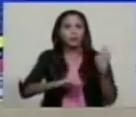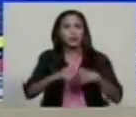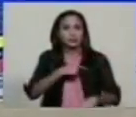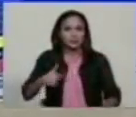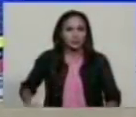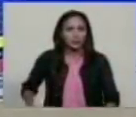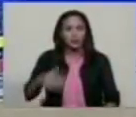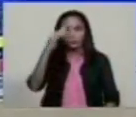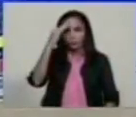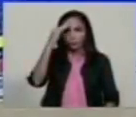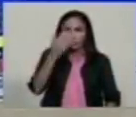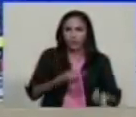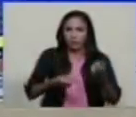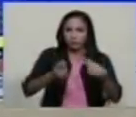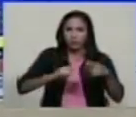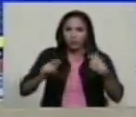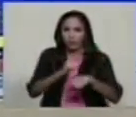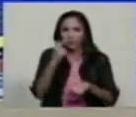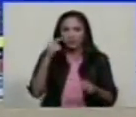como